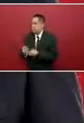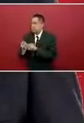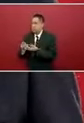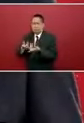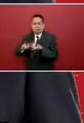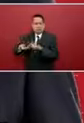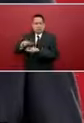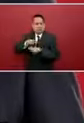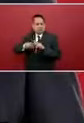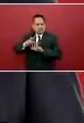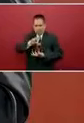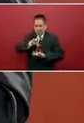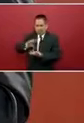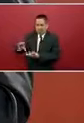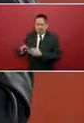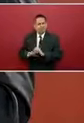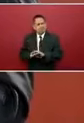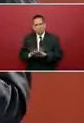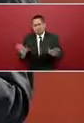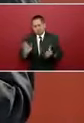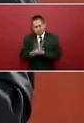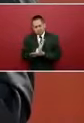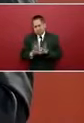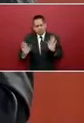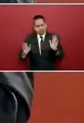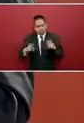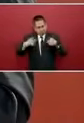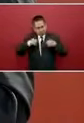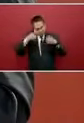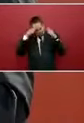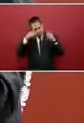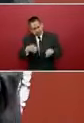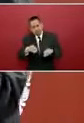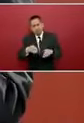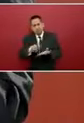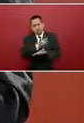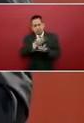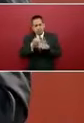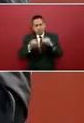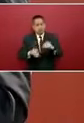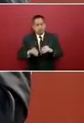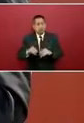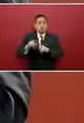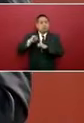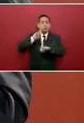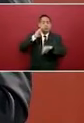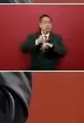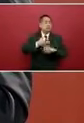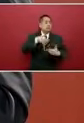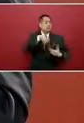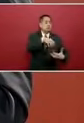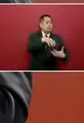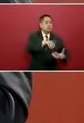manejando presupuesto si no es su función? Para eso es el ejecutivo.